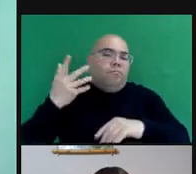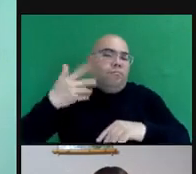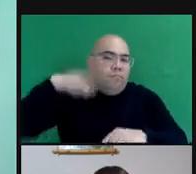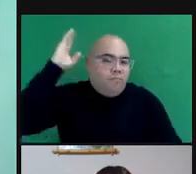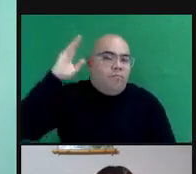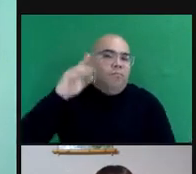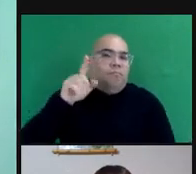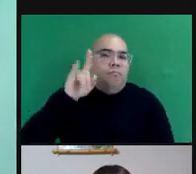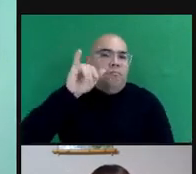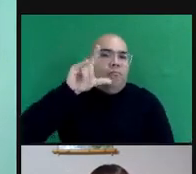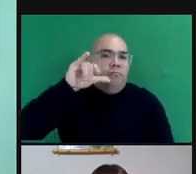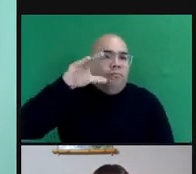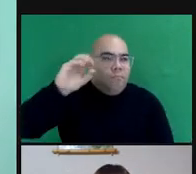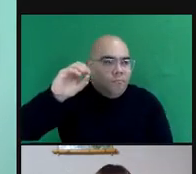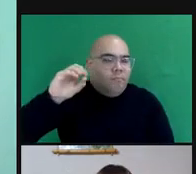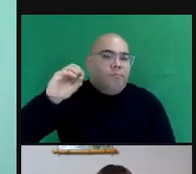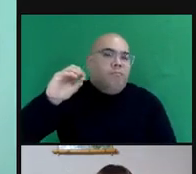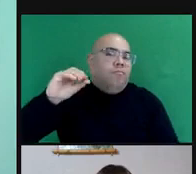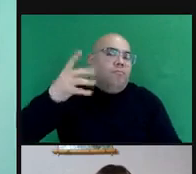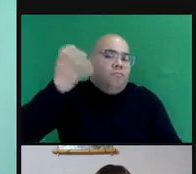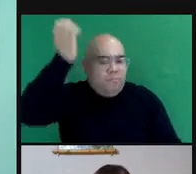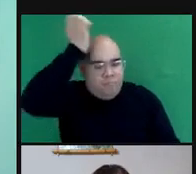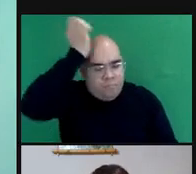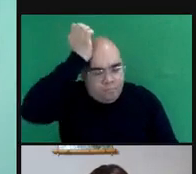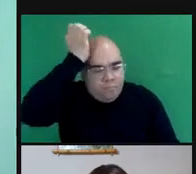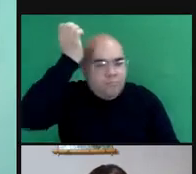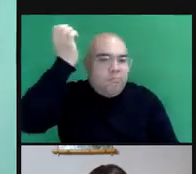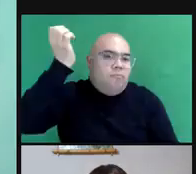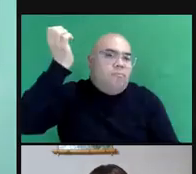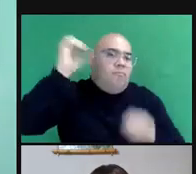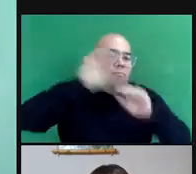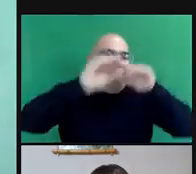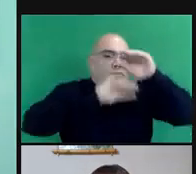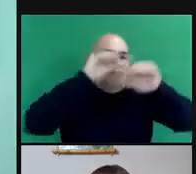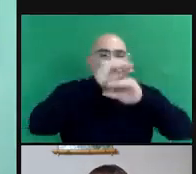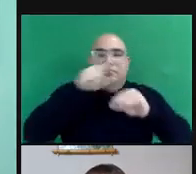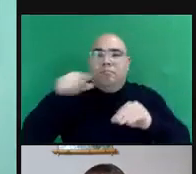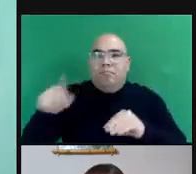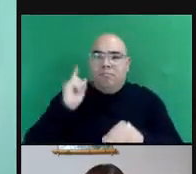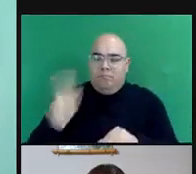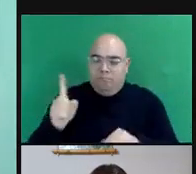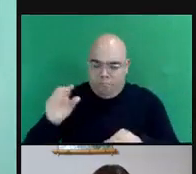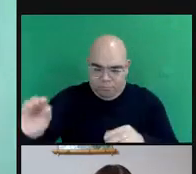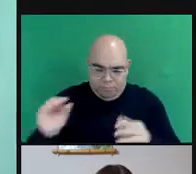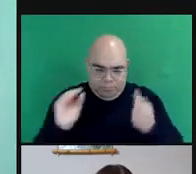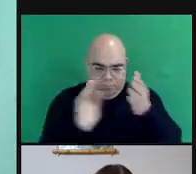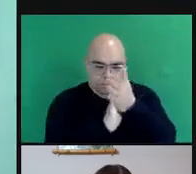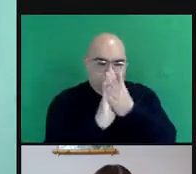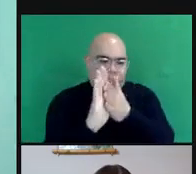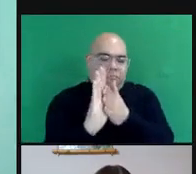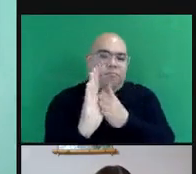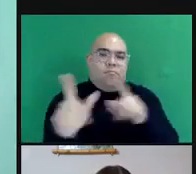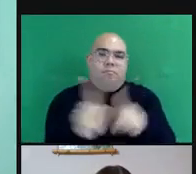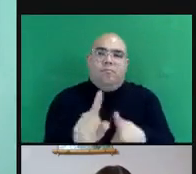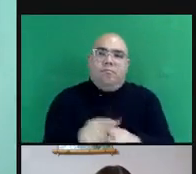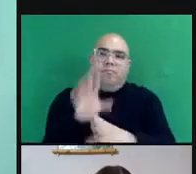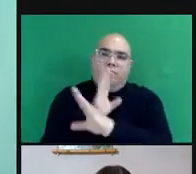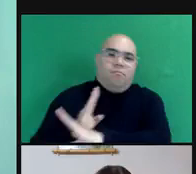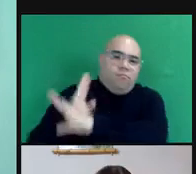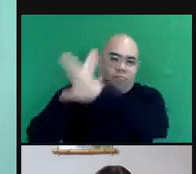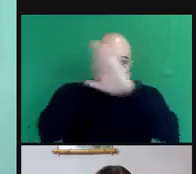lo que es roca, ladrillo, porque este material forma una protección, dijéramos,